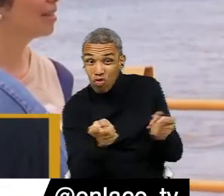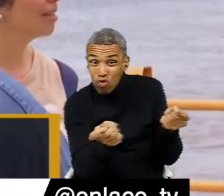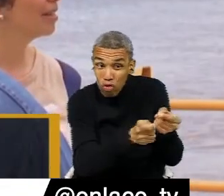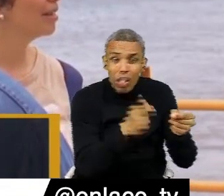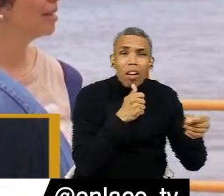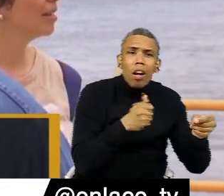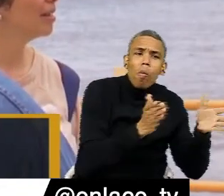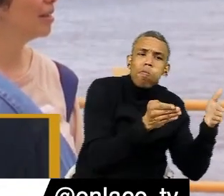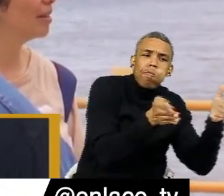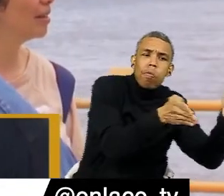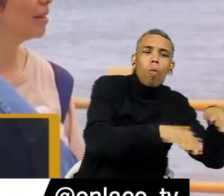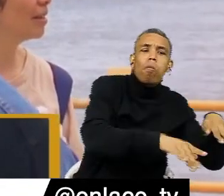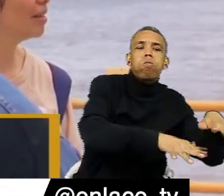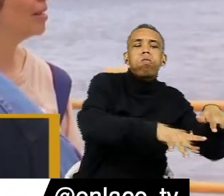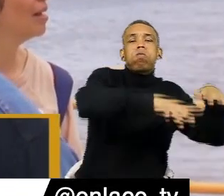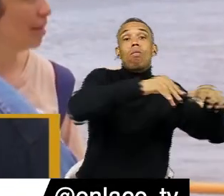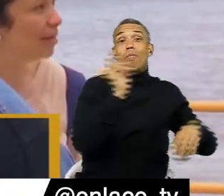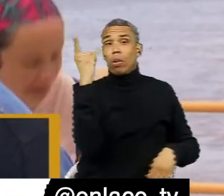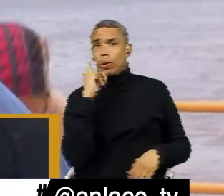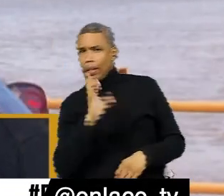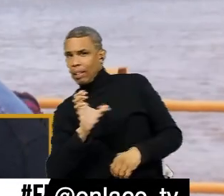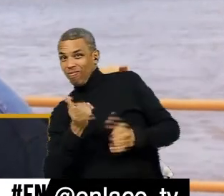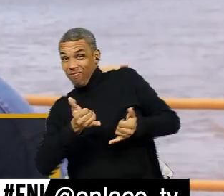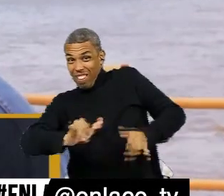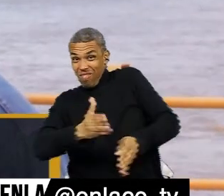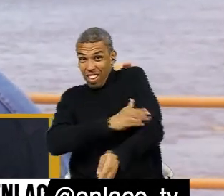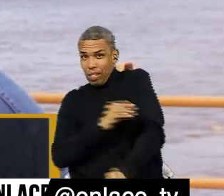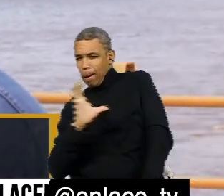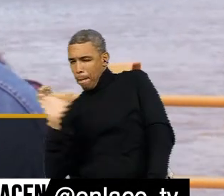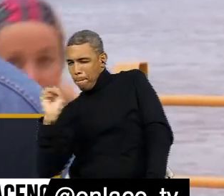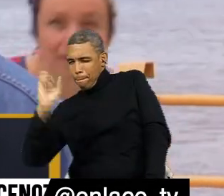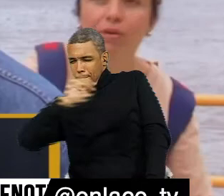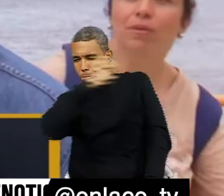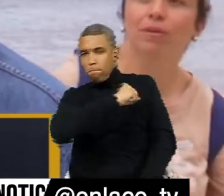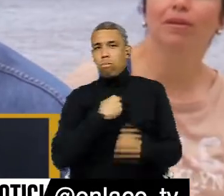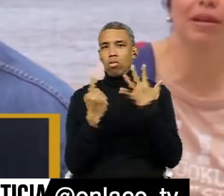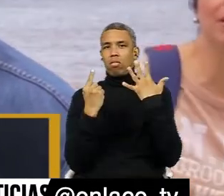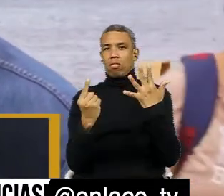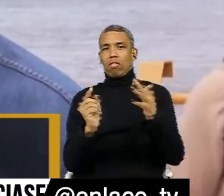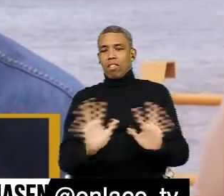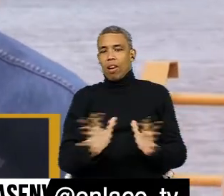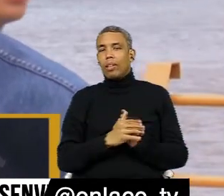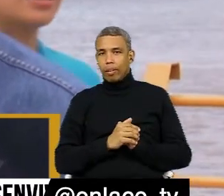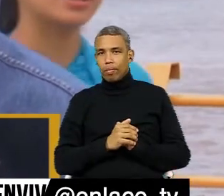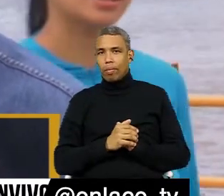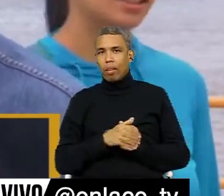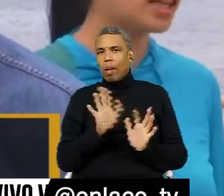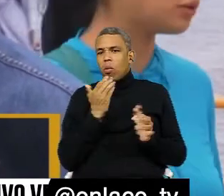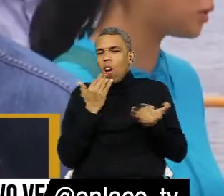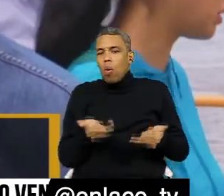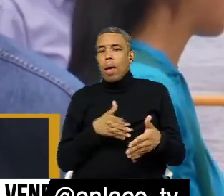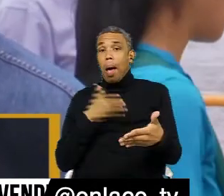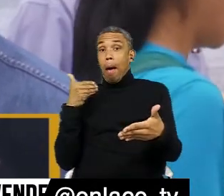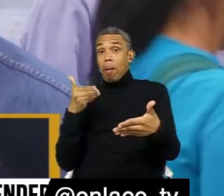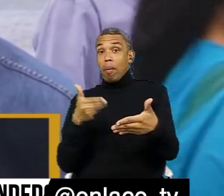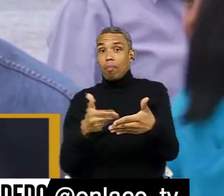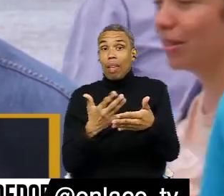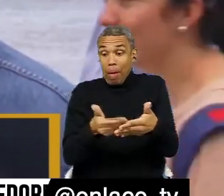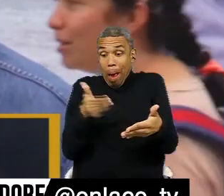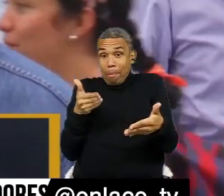portátil que en el momento en que comiencen a venir la información de que viene una oleada alta,